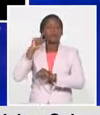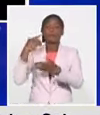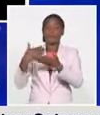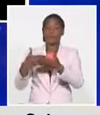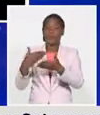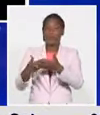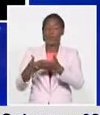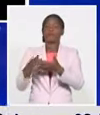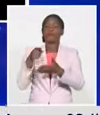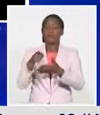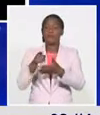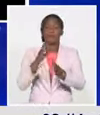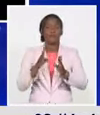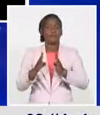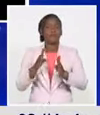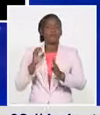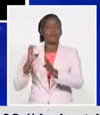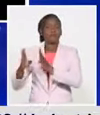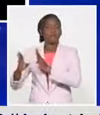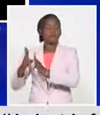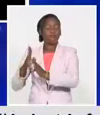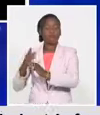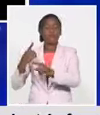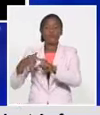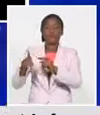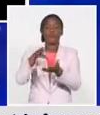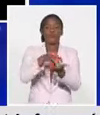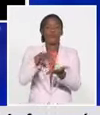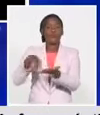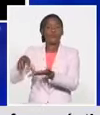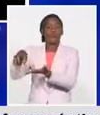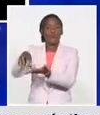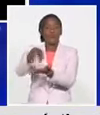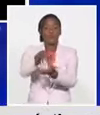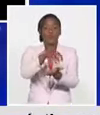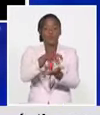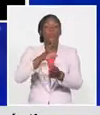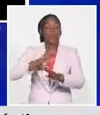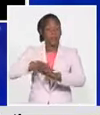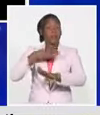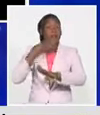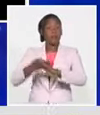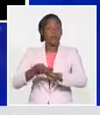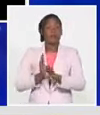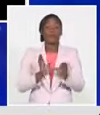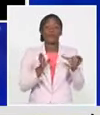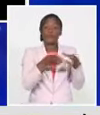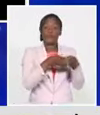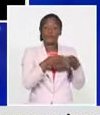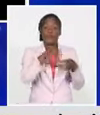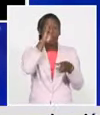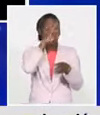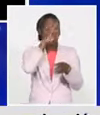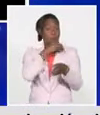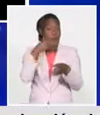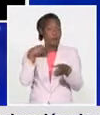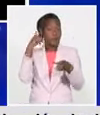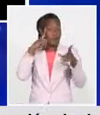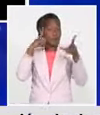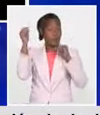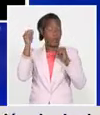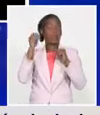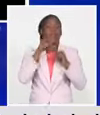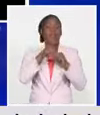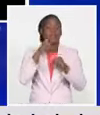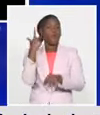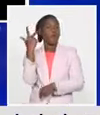de intervención, en primer lugar, a profesionales de la salud. Te comento, Pepe, que nos levantamos bien